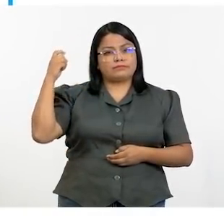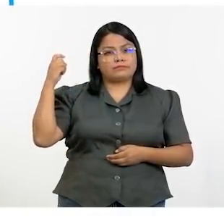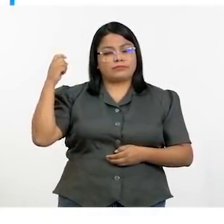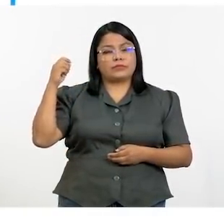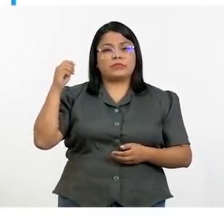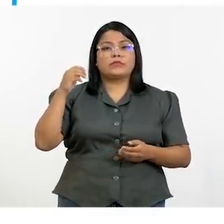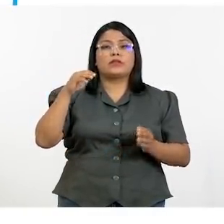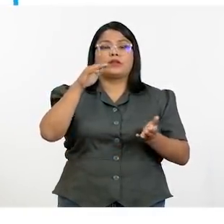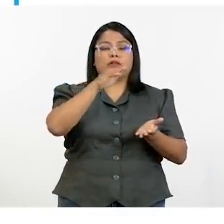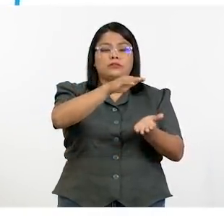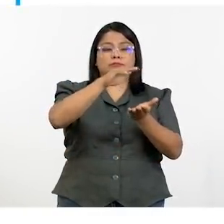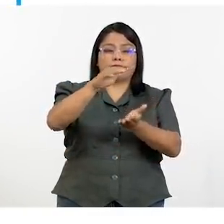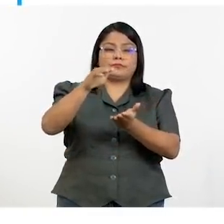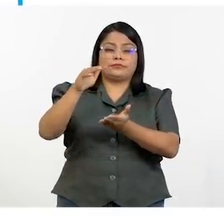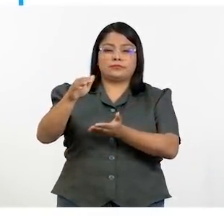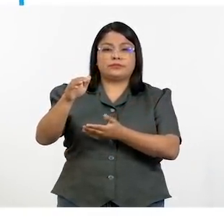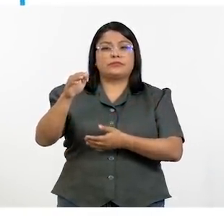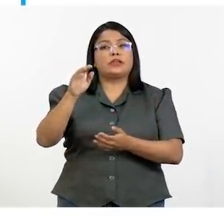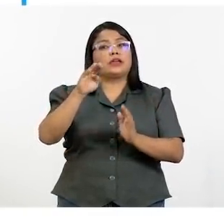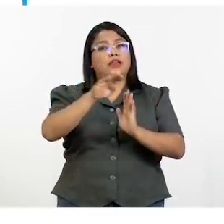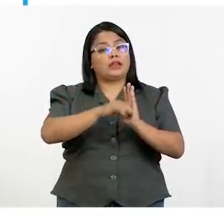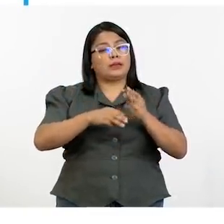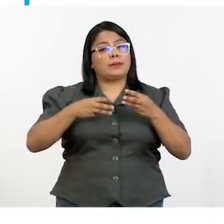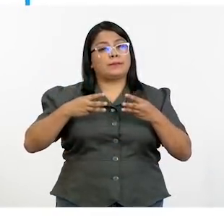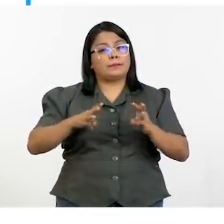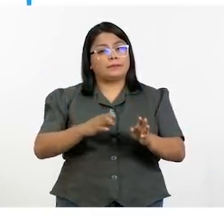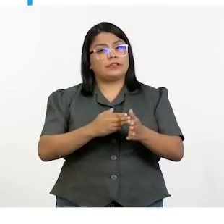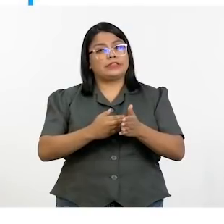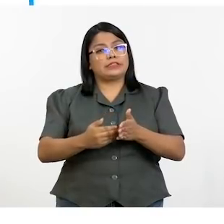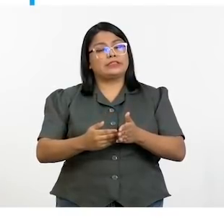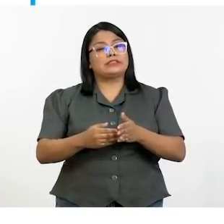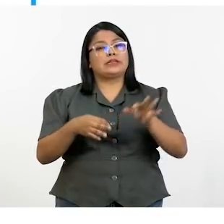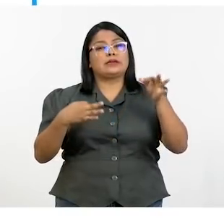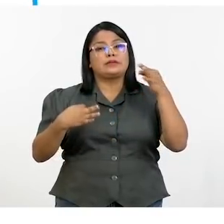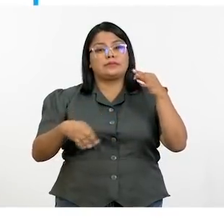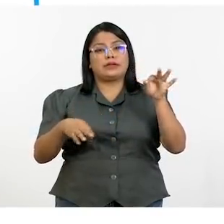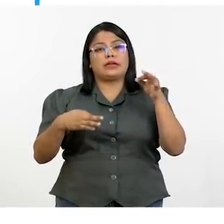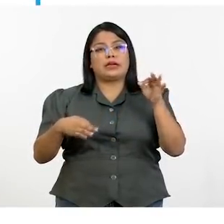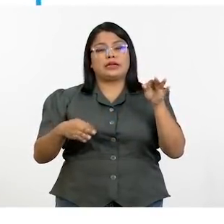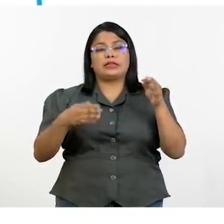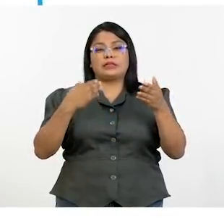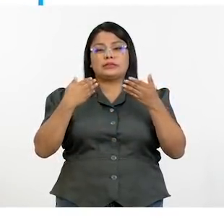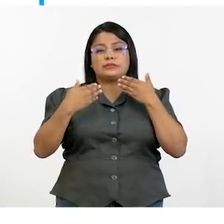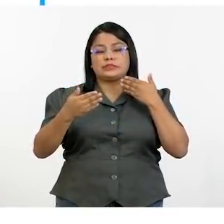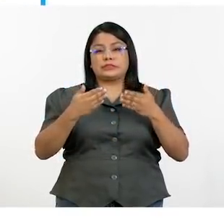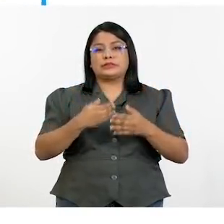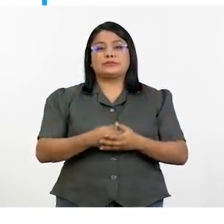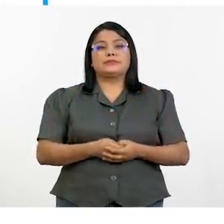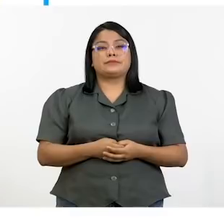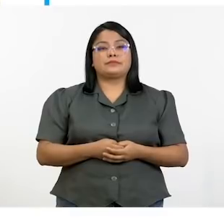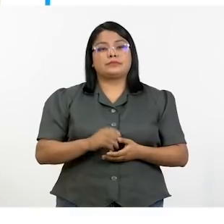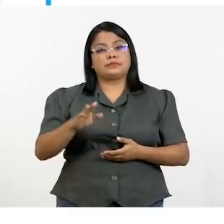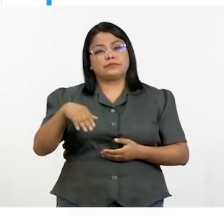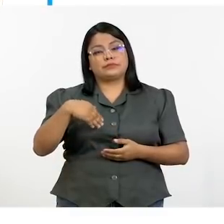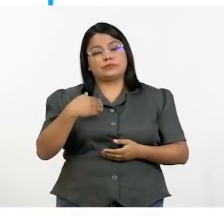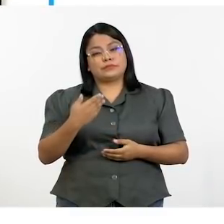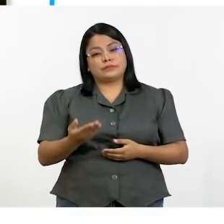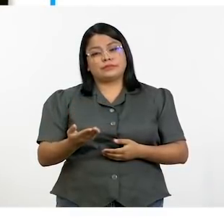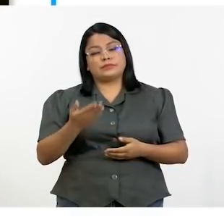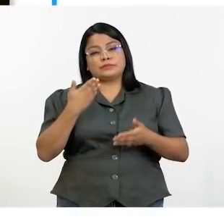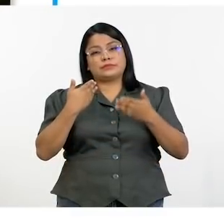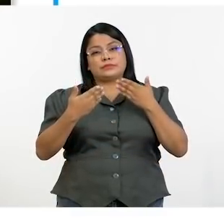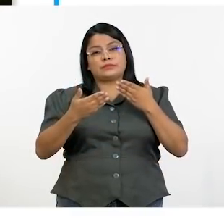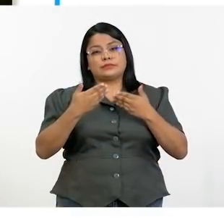Recordemos que cada unidad didáctica en la guía metodológica inicia con las páginas de orientaciones generales. Luego de